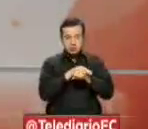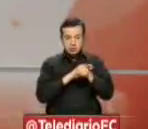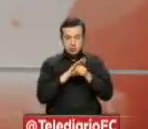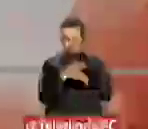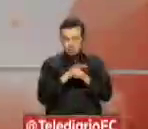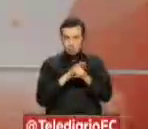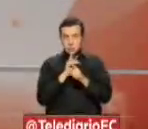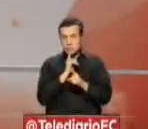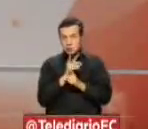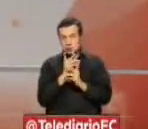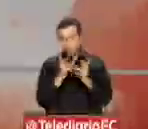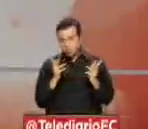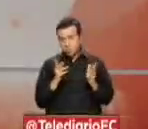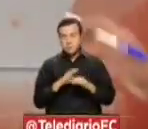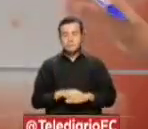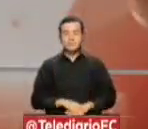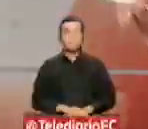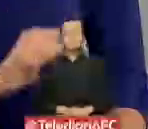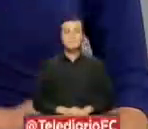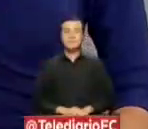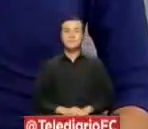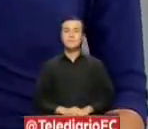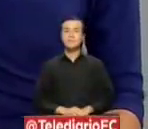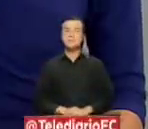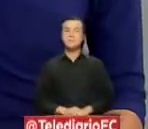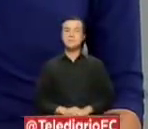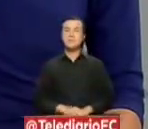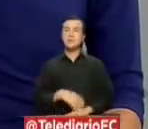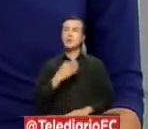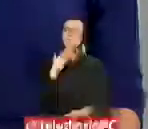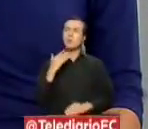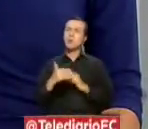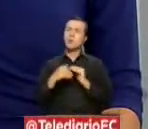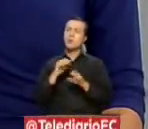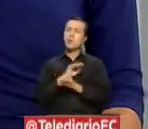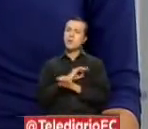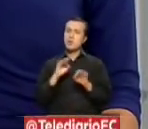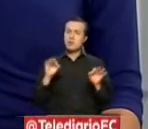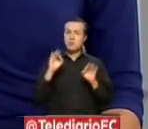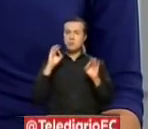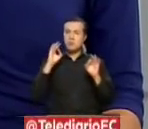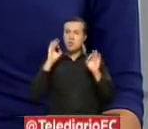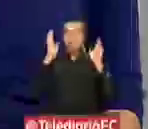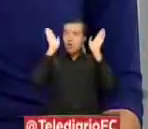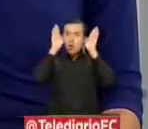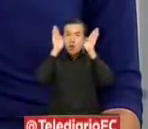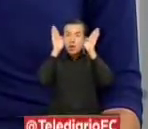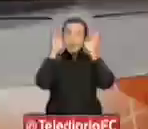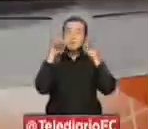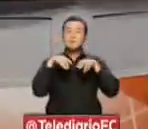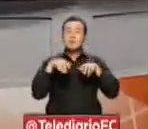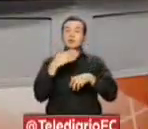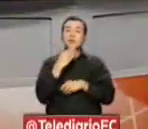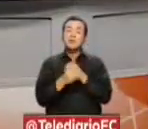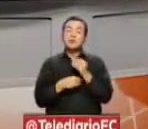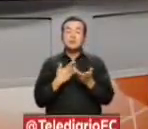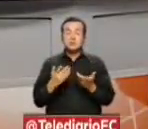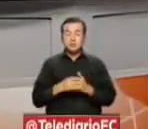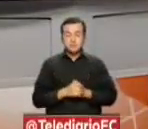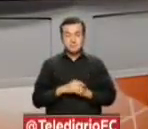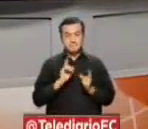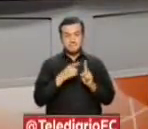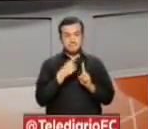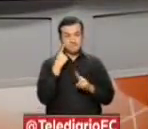o, como te mencionaba, con una toallita. ¿Cuáles serían entonces los pasos, pues, para mantener limpios los oídos de nuestra mascota? Bueno, primeramente, ver